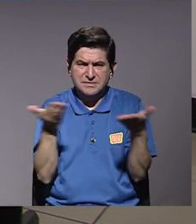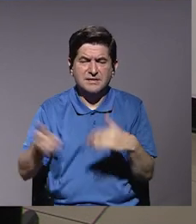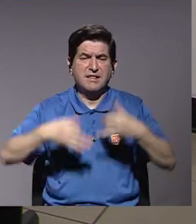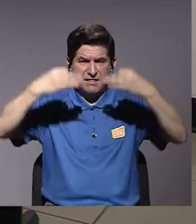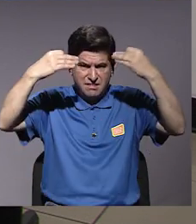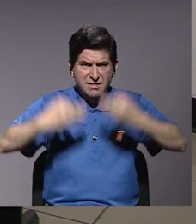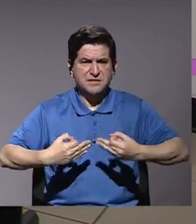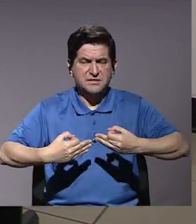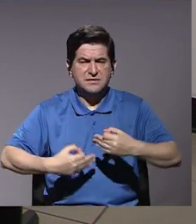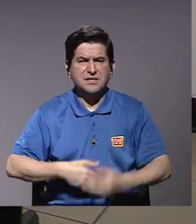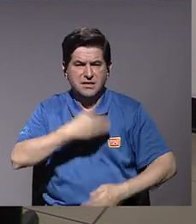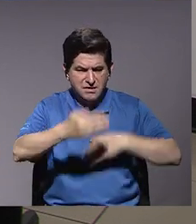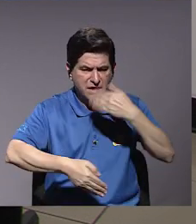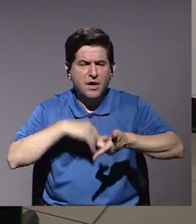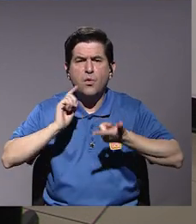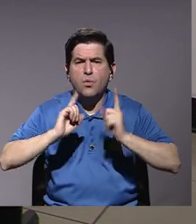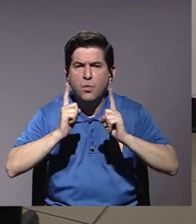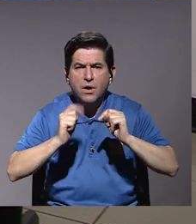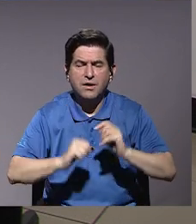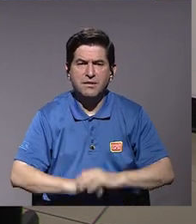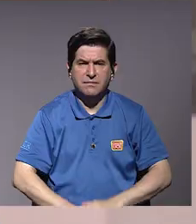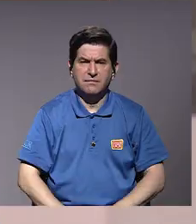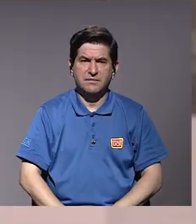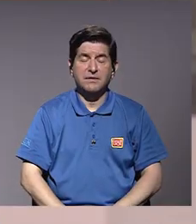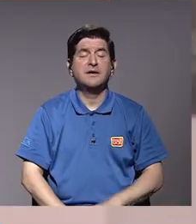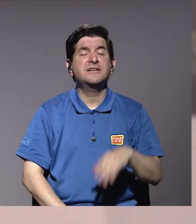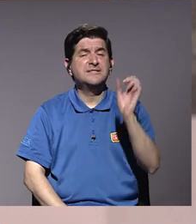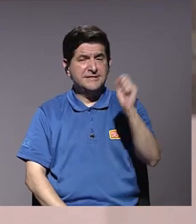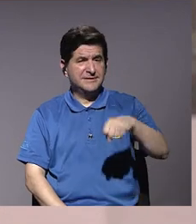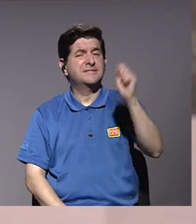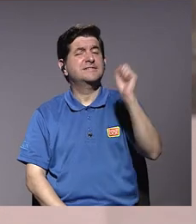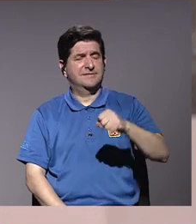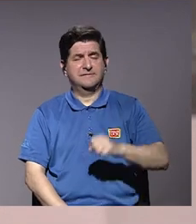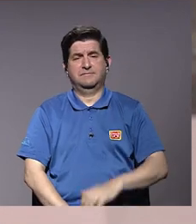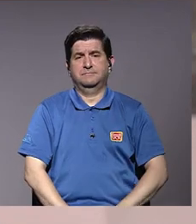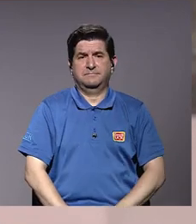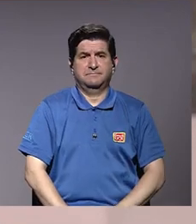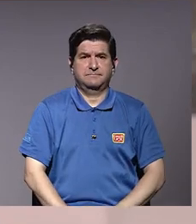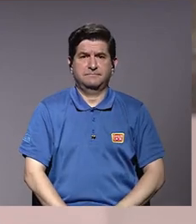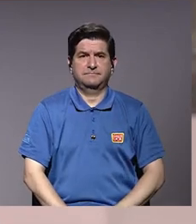deciden qué camino seguir de los procedimientos.